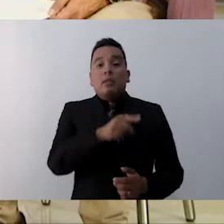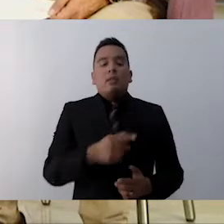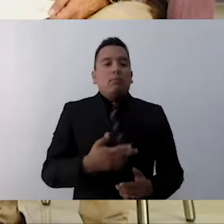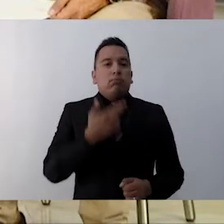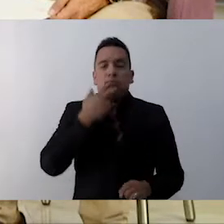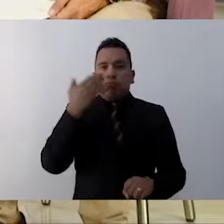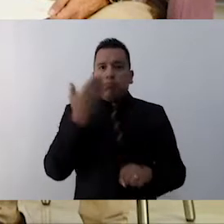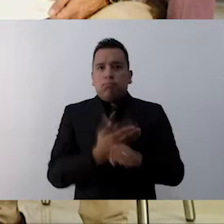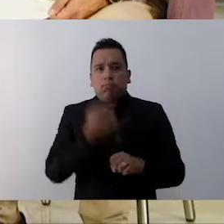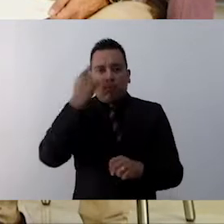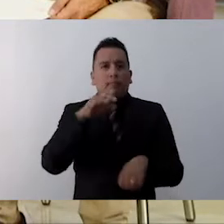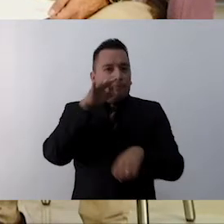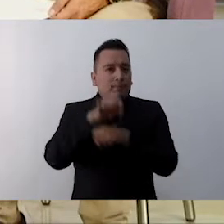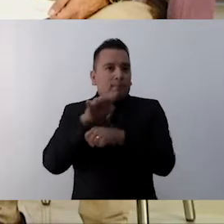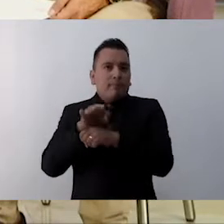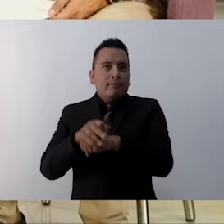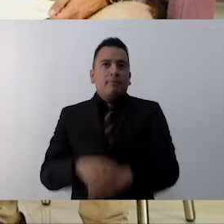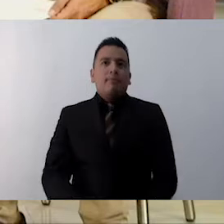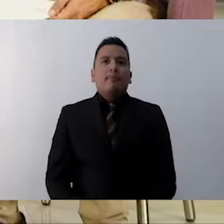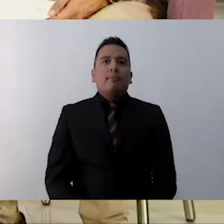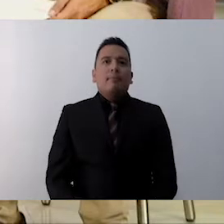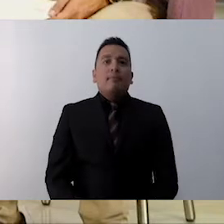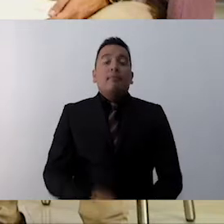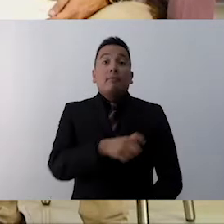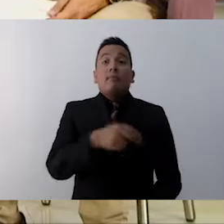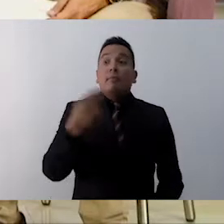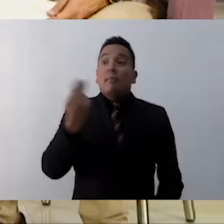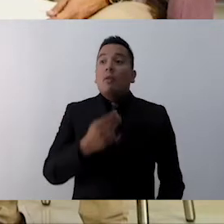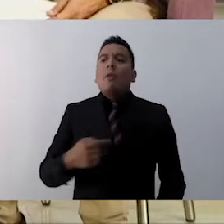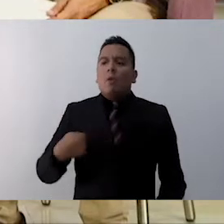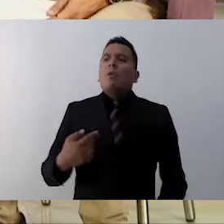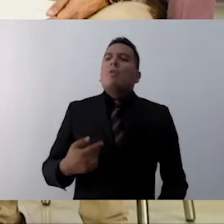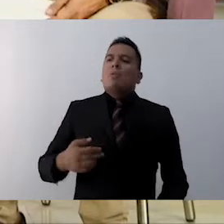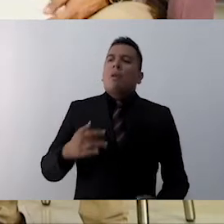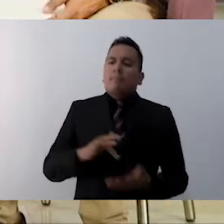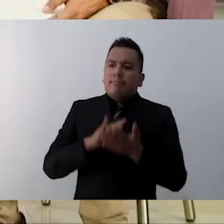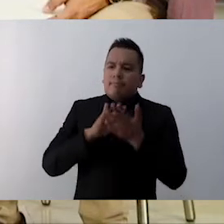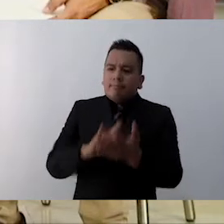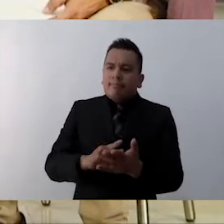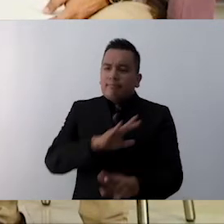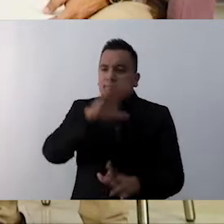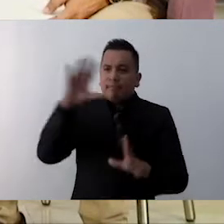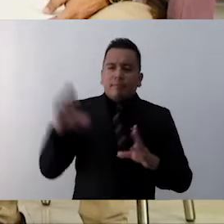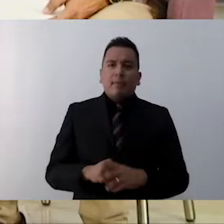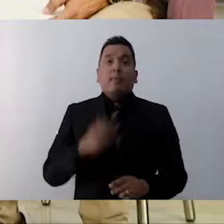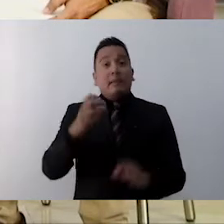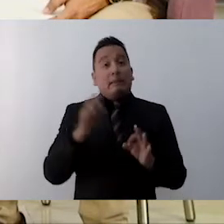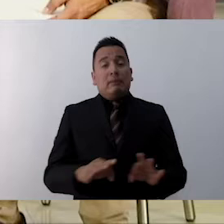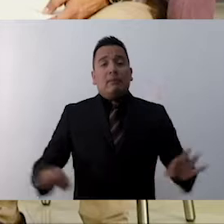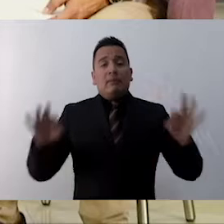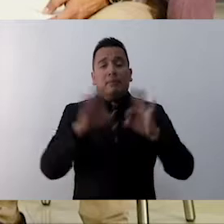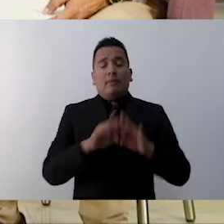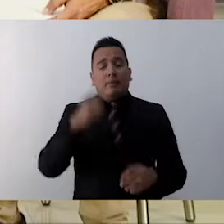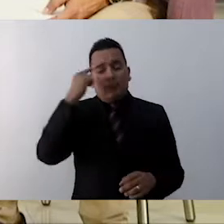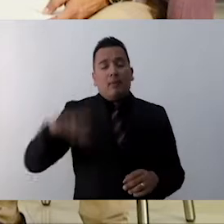papel importante como protectoras, como garantizadoras de los derechos de las personas, y en ese sentido tiene una